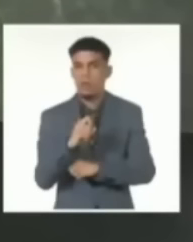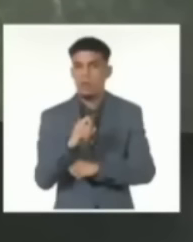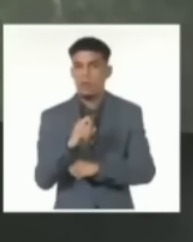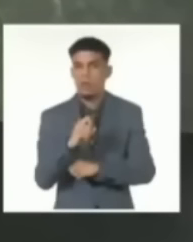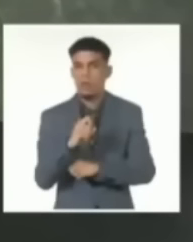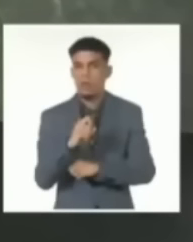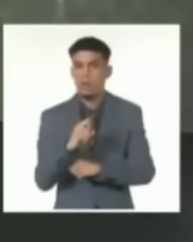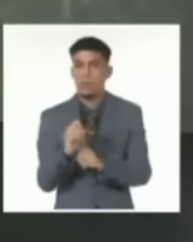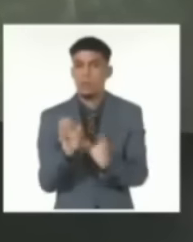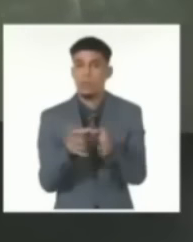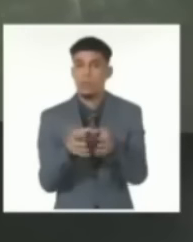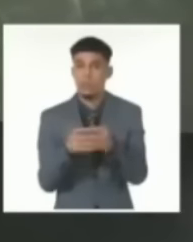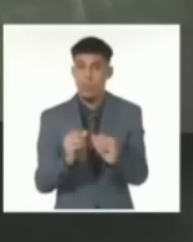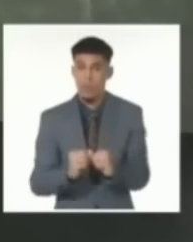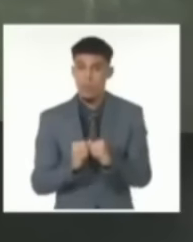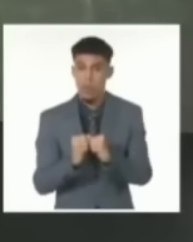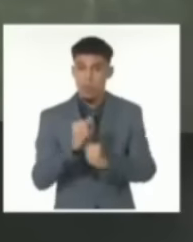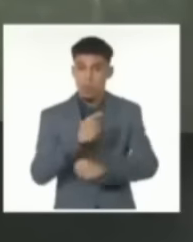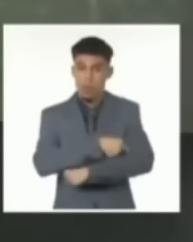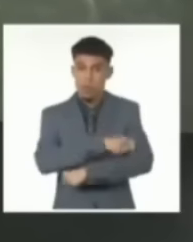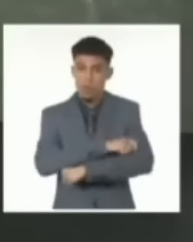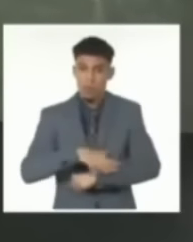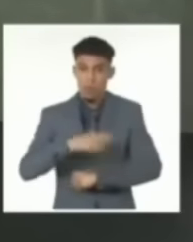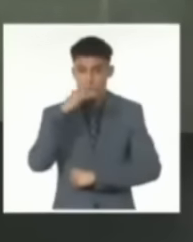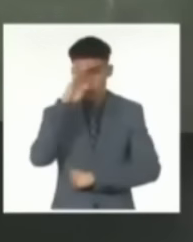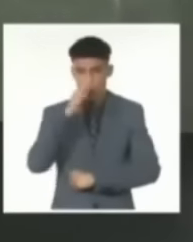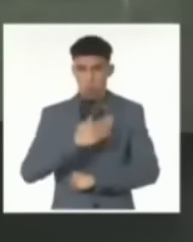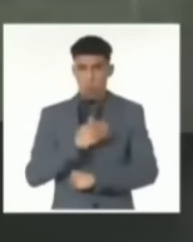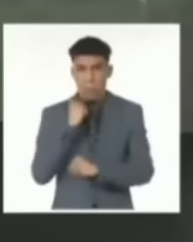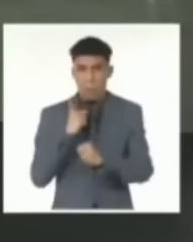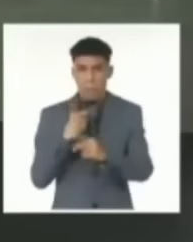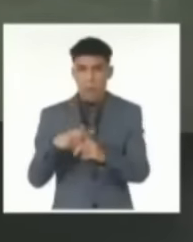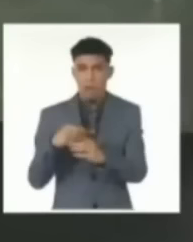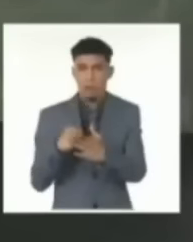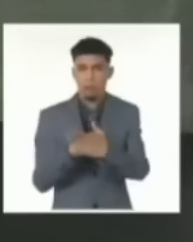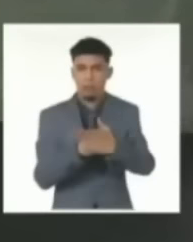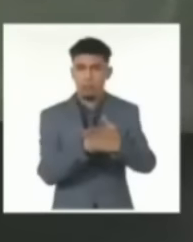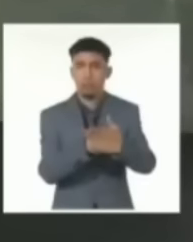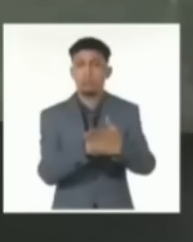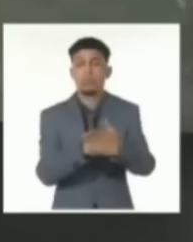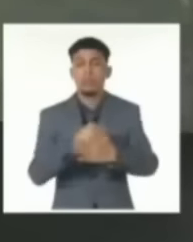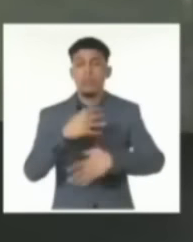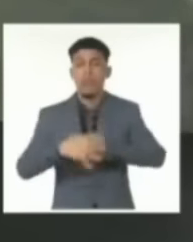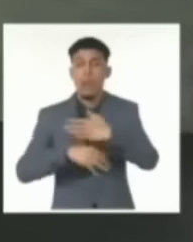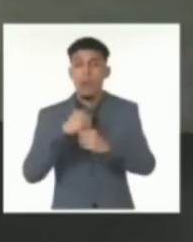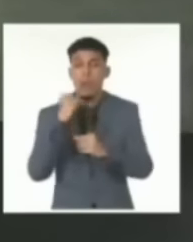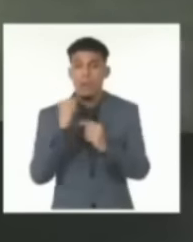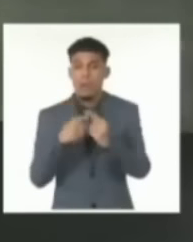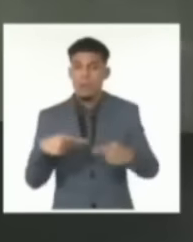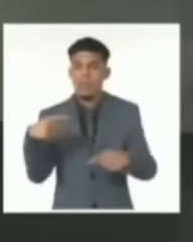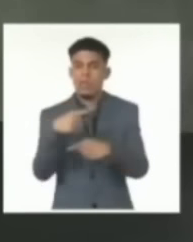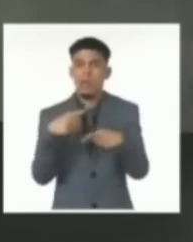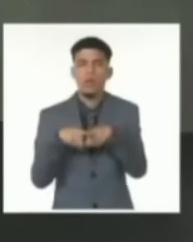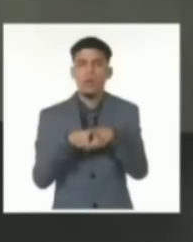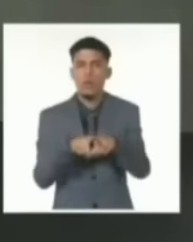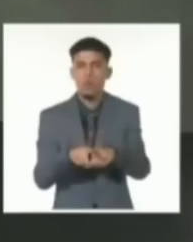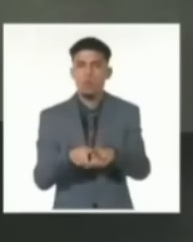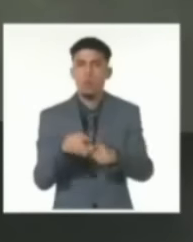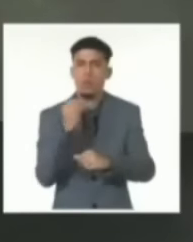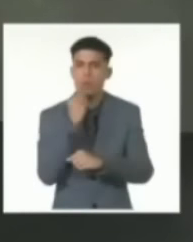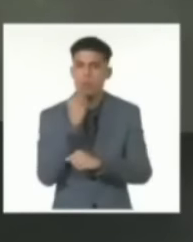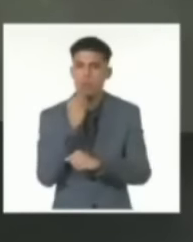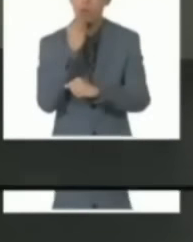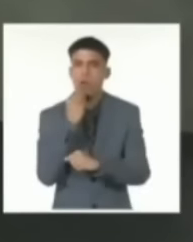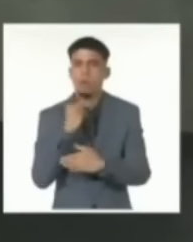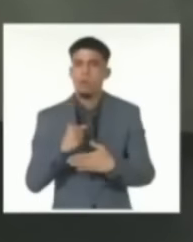¡Qué estupidez, Dios! De nuestro coraje y el empuje ante las dificultades y sobre todo la unidad es la que nos llevará seguramente, una